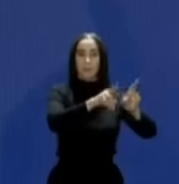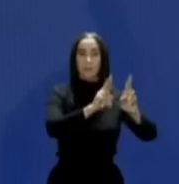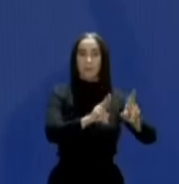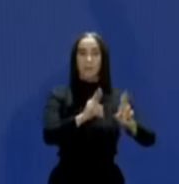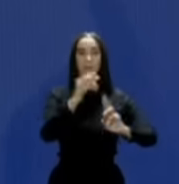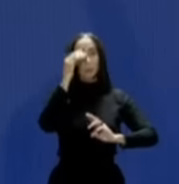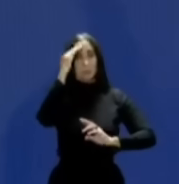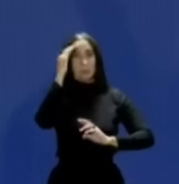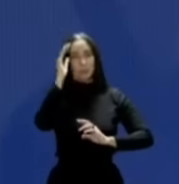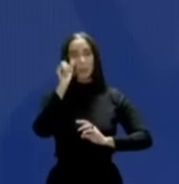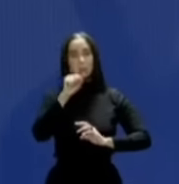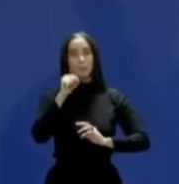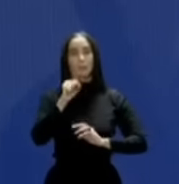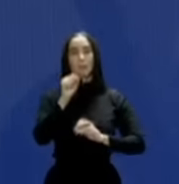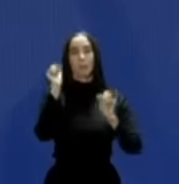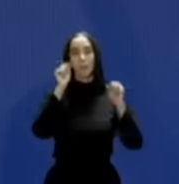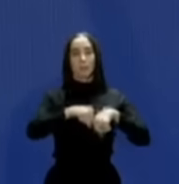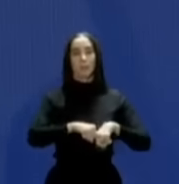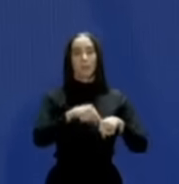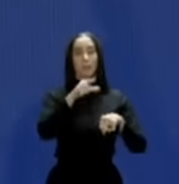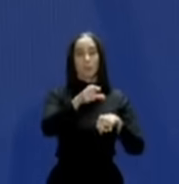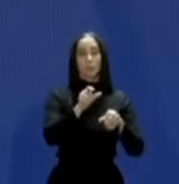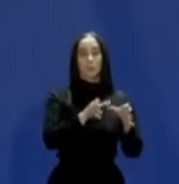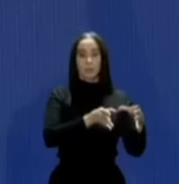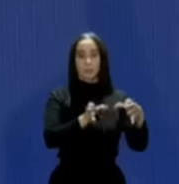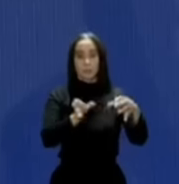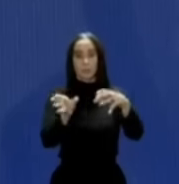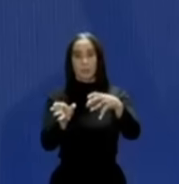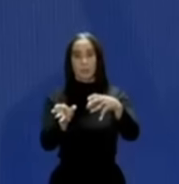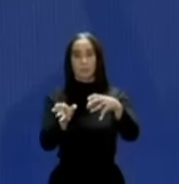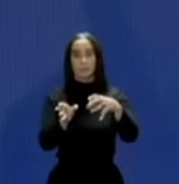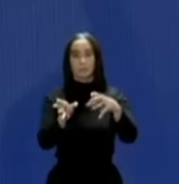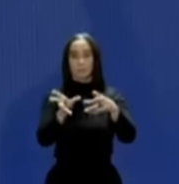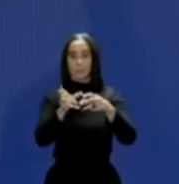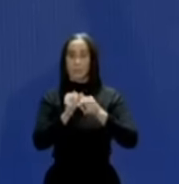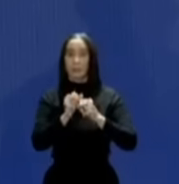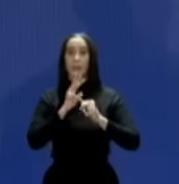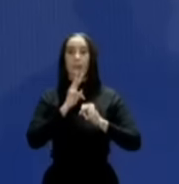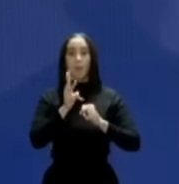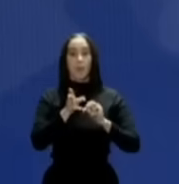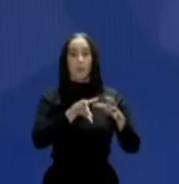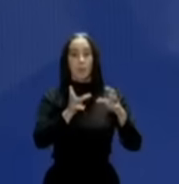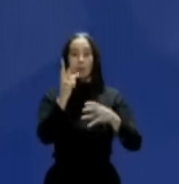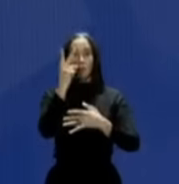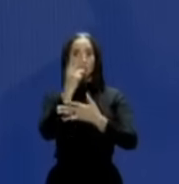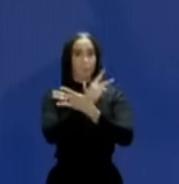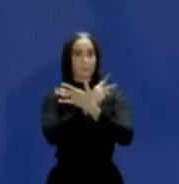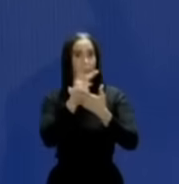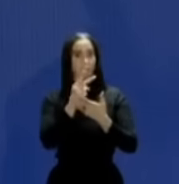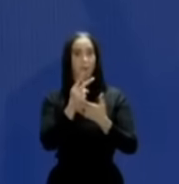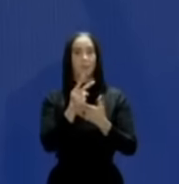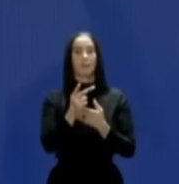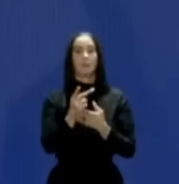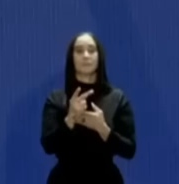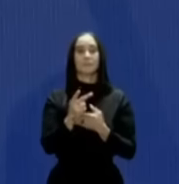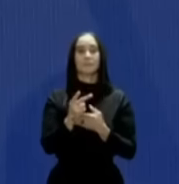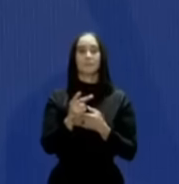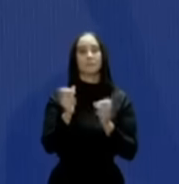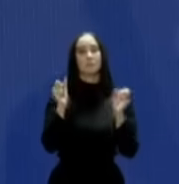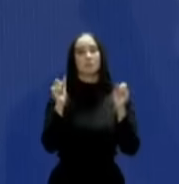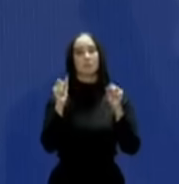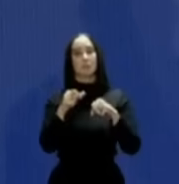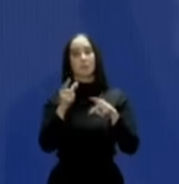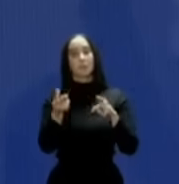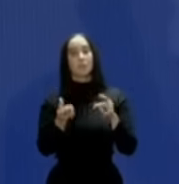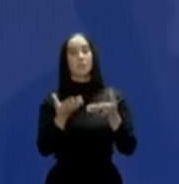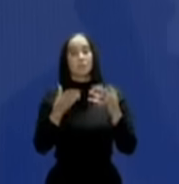en más de un 50% a través de este canal. Como dijo Olmedo, esto va a tomar 2 semanas, puede ser